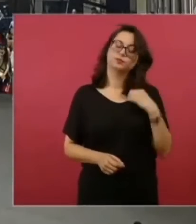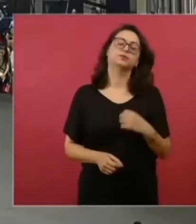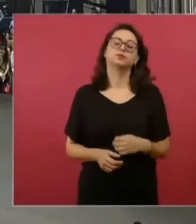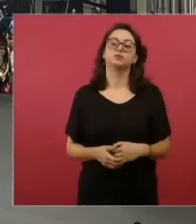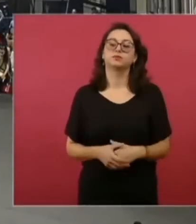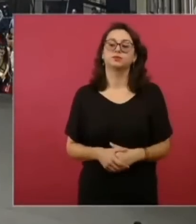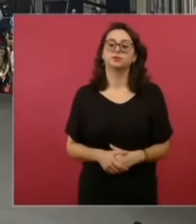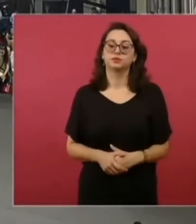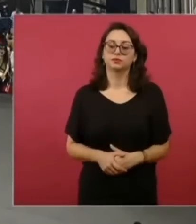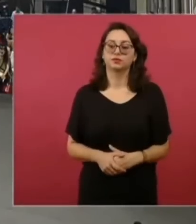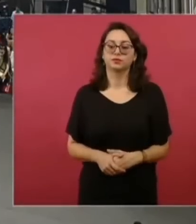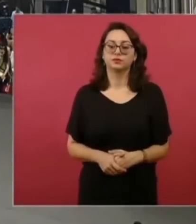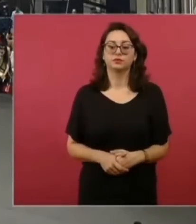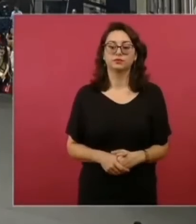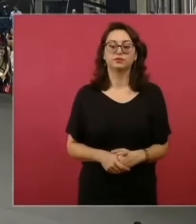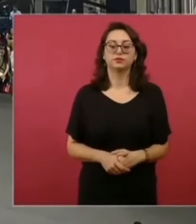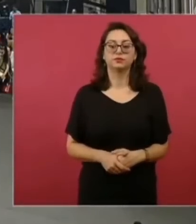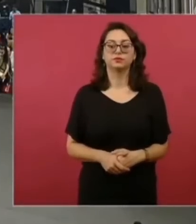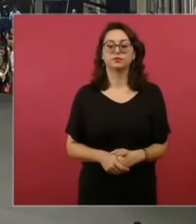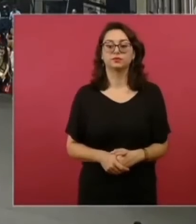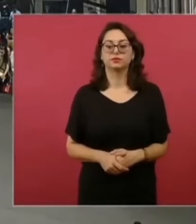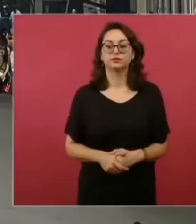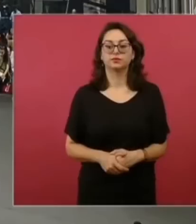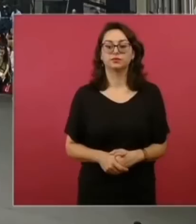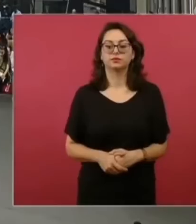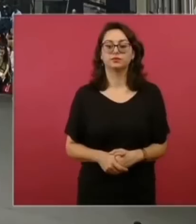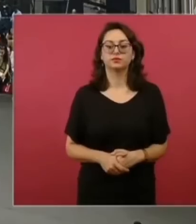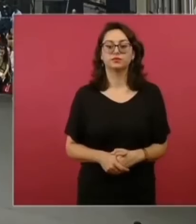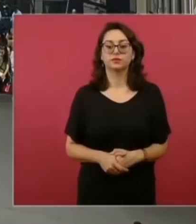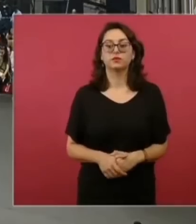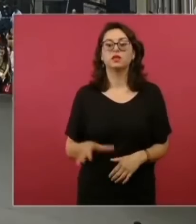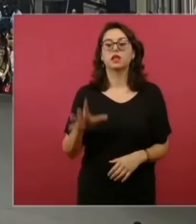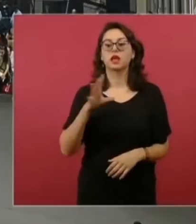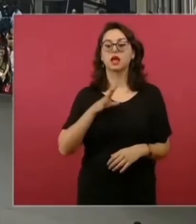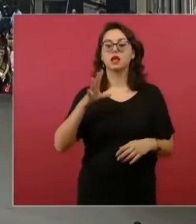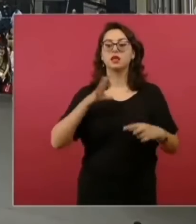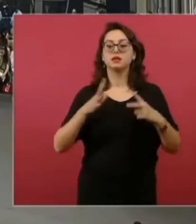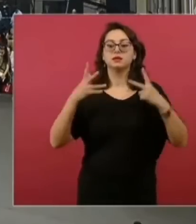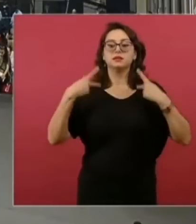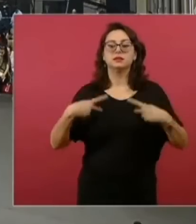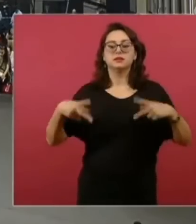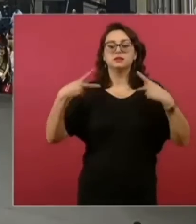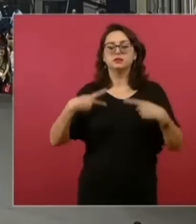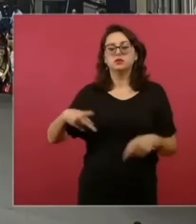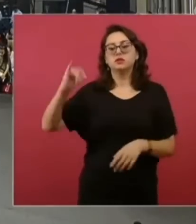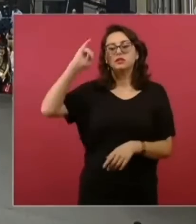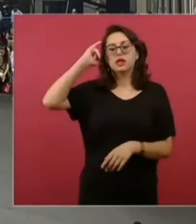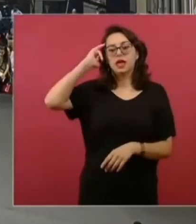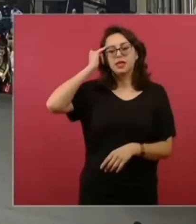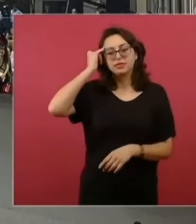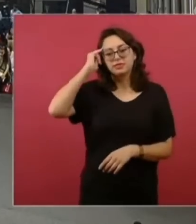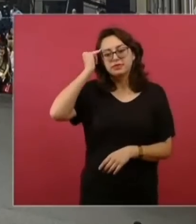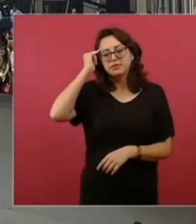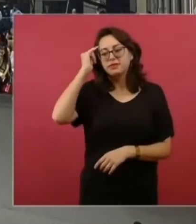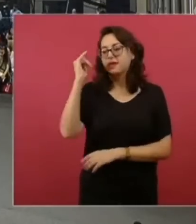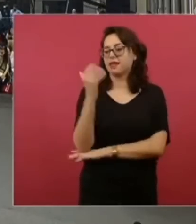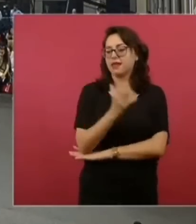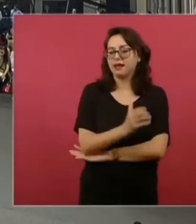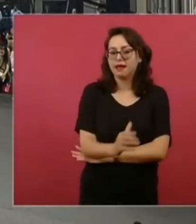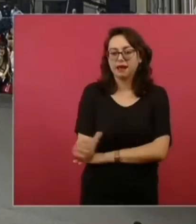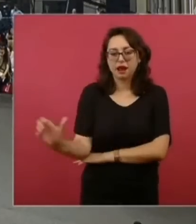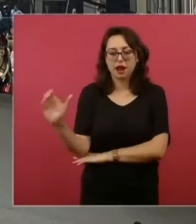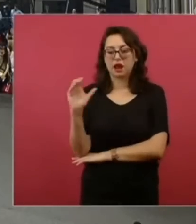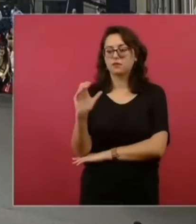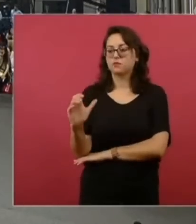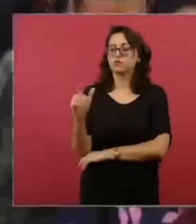casos de personas de origen indígena, campesinos, que han sido liberados a partir de que